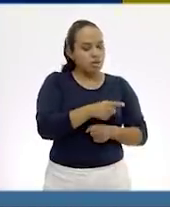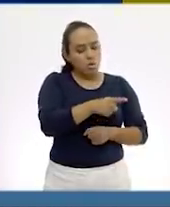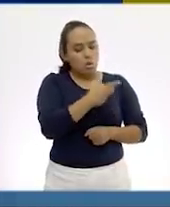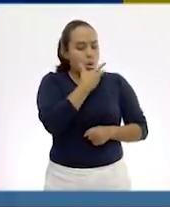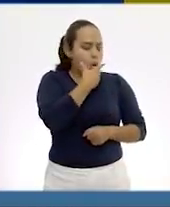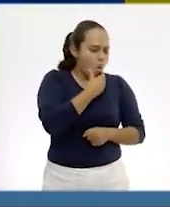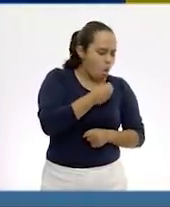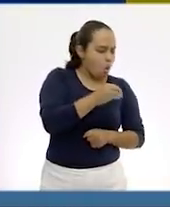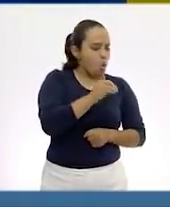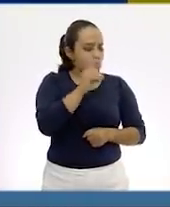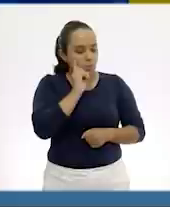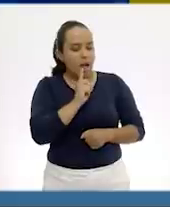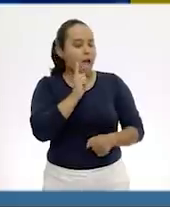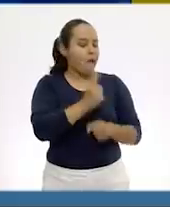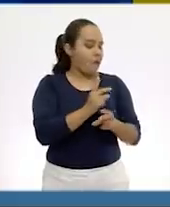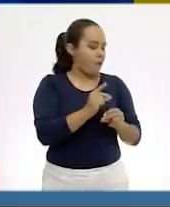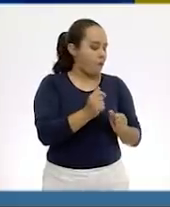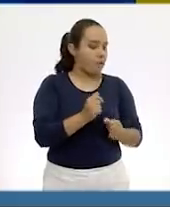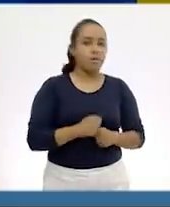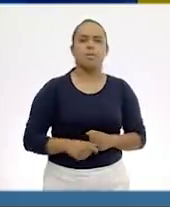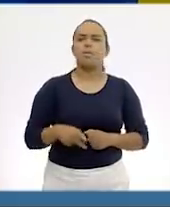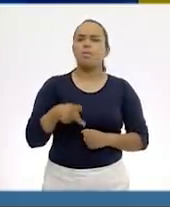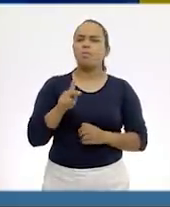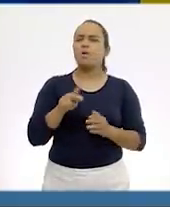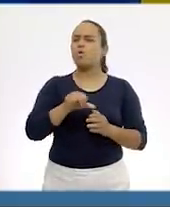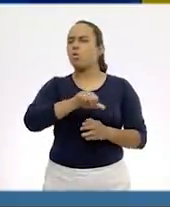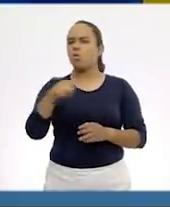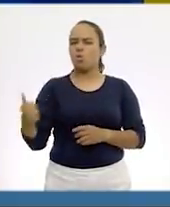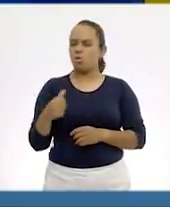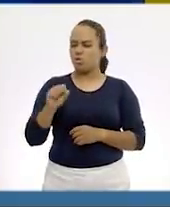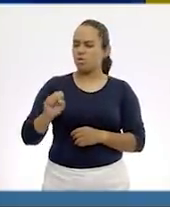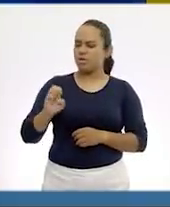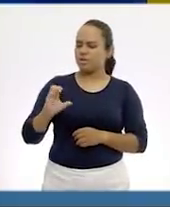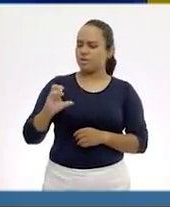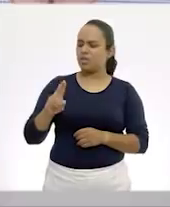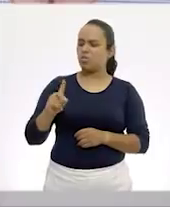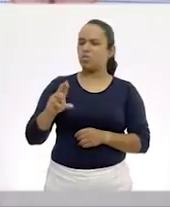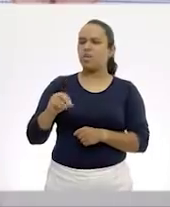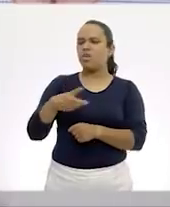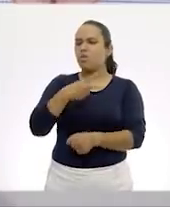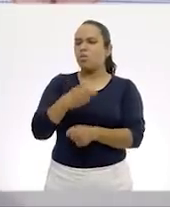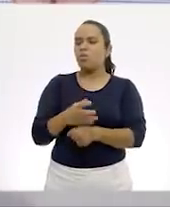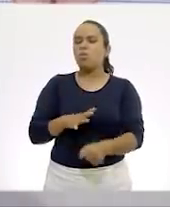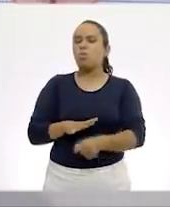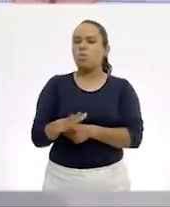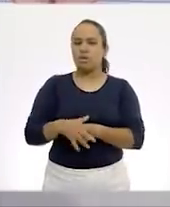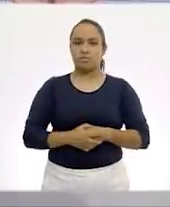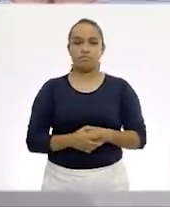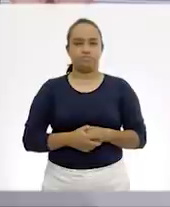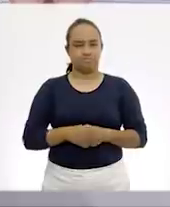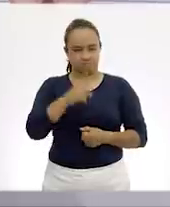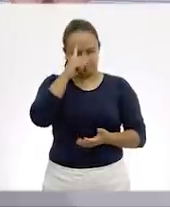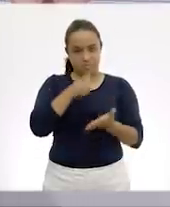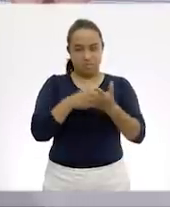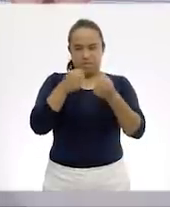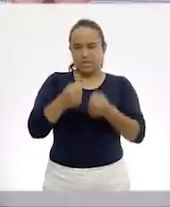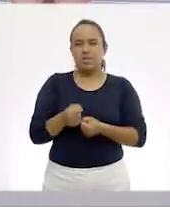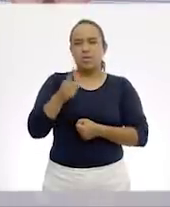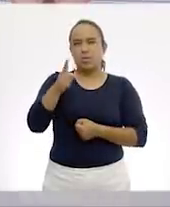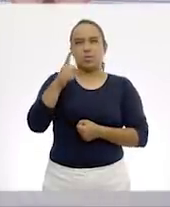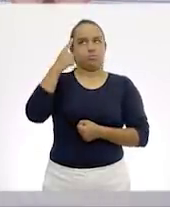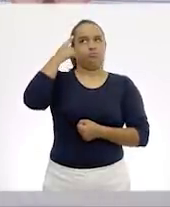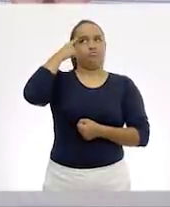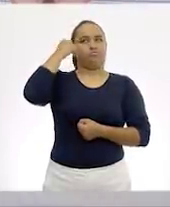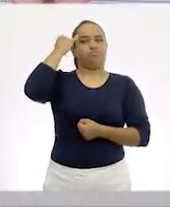como hombre o mujer. ¿Qué pasa con los caracteres sexuales secundarios? Estoy seguro de que ya tienes una